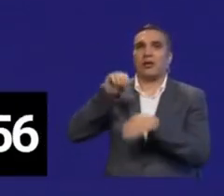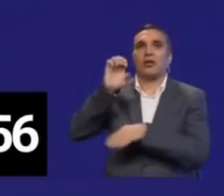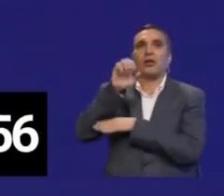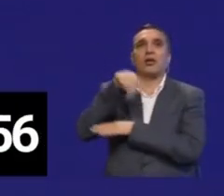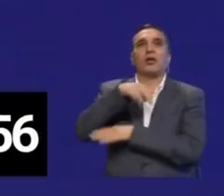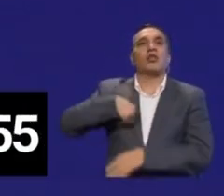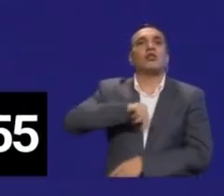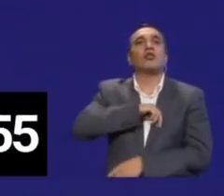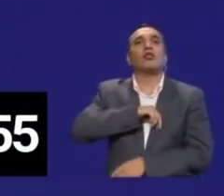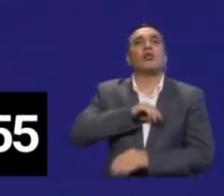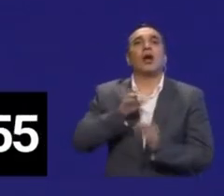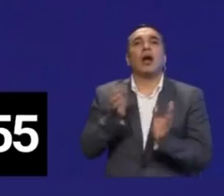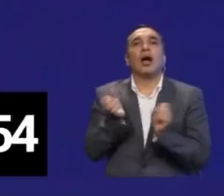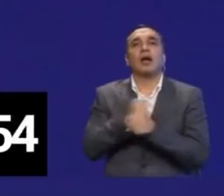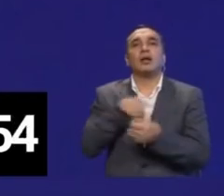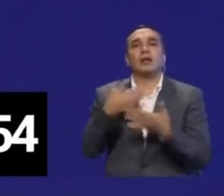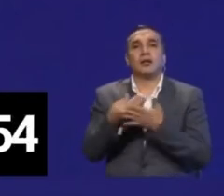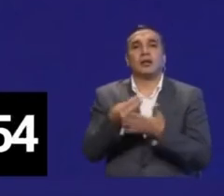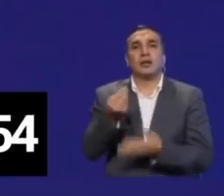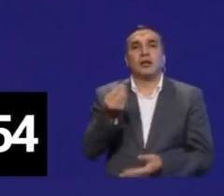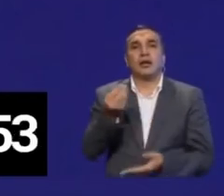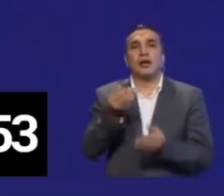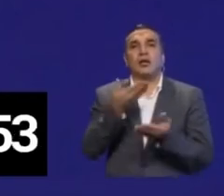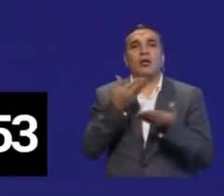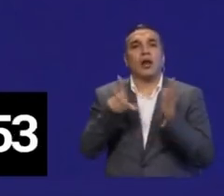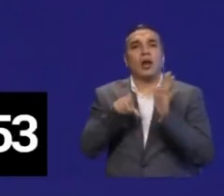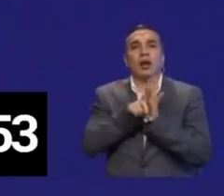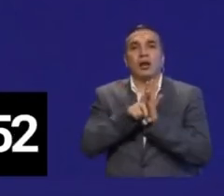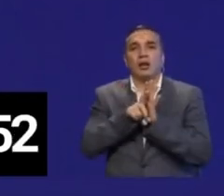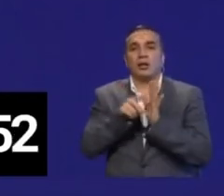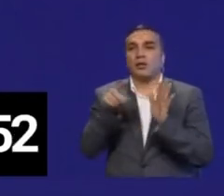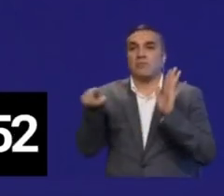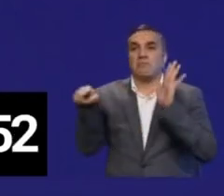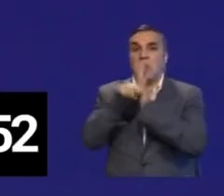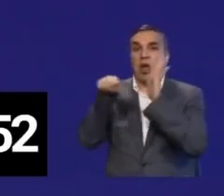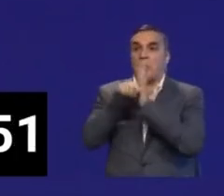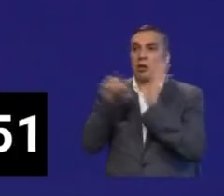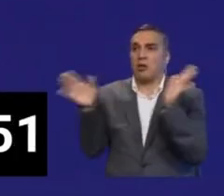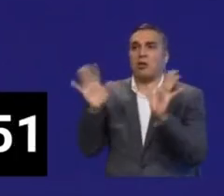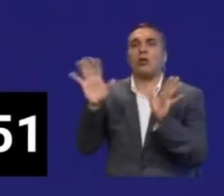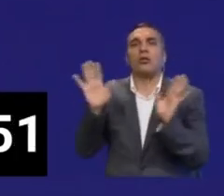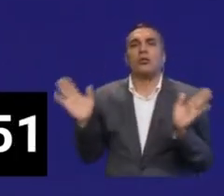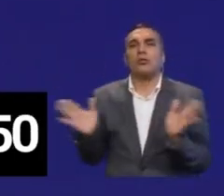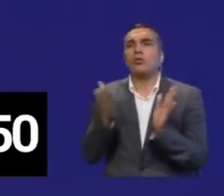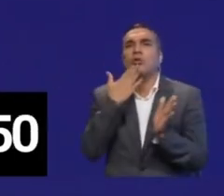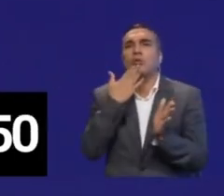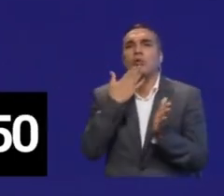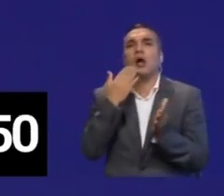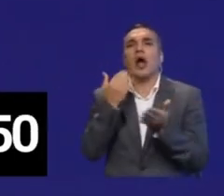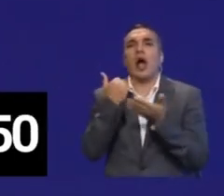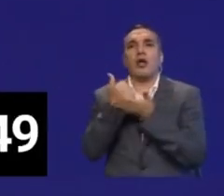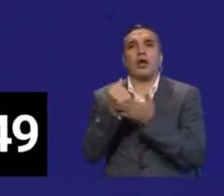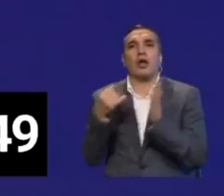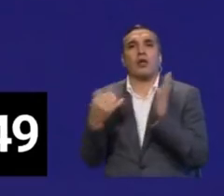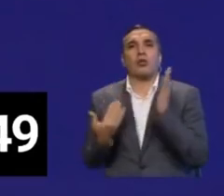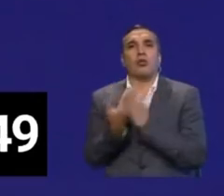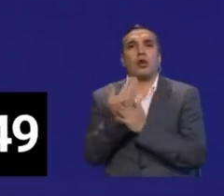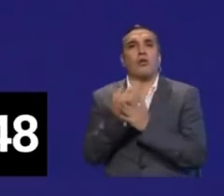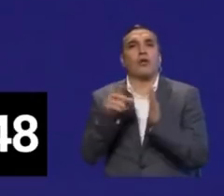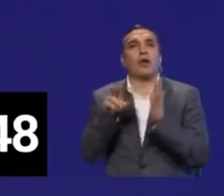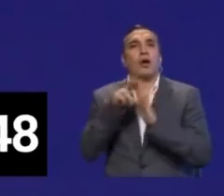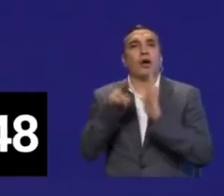las condiciones para atraer esos capitales, no con amenazas, sino con incentivos. Pero en el país nos ha dejado la